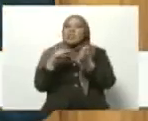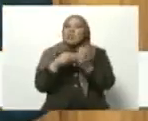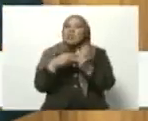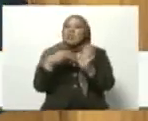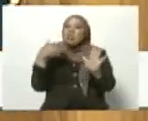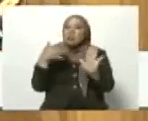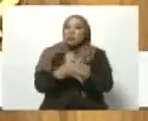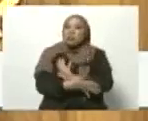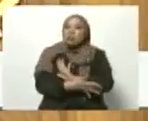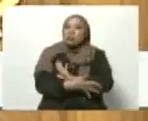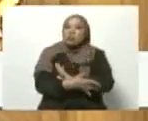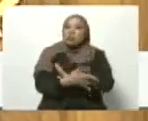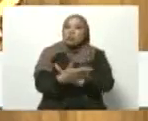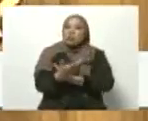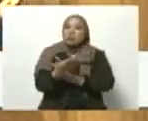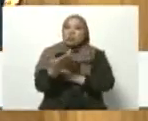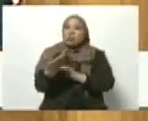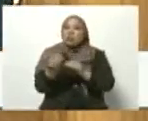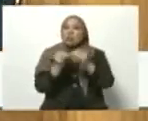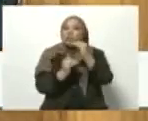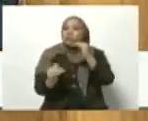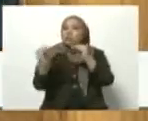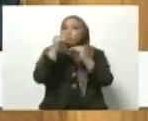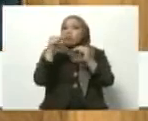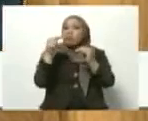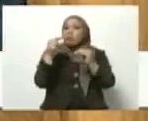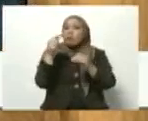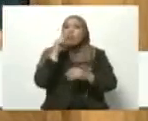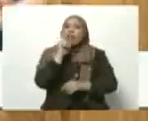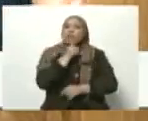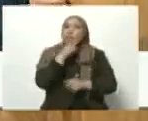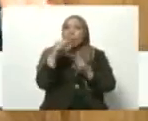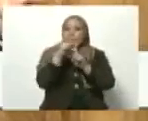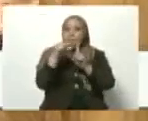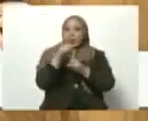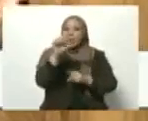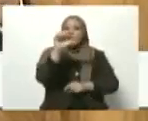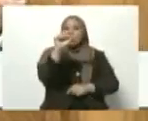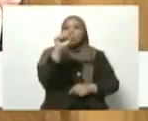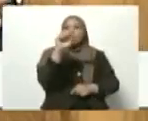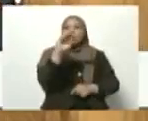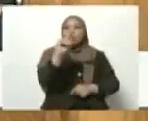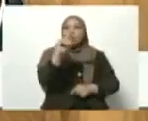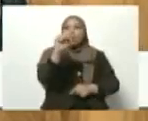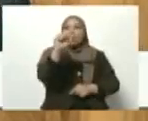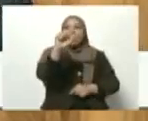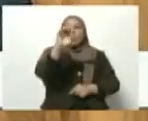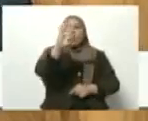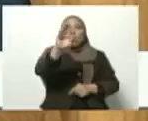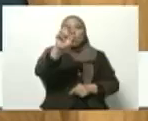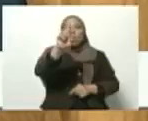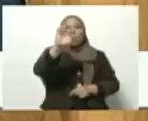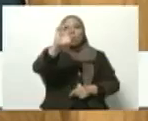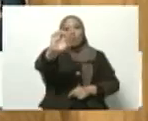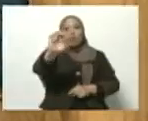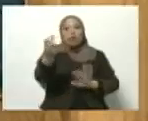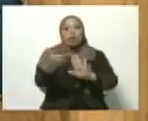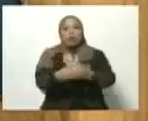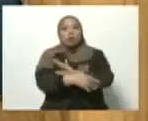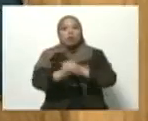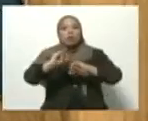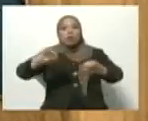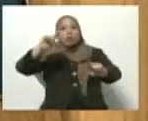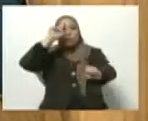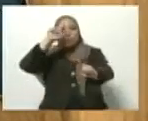una palabra que se llama sobrecumplimiento. ¿Qué quiere decir sobrecumplimiento? Que todas las amenazas y las sanciones y las medidas coercitivas de Estados Unidos son